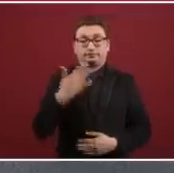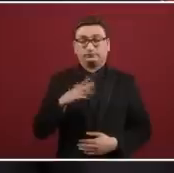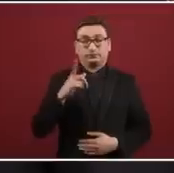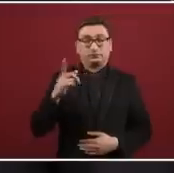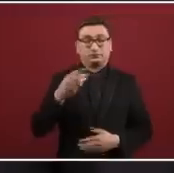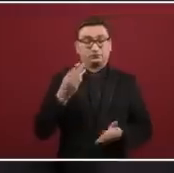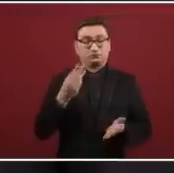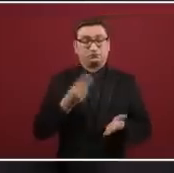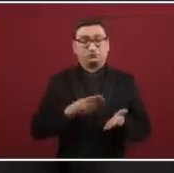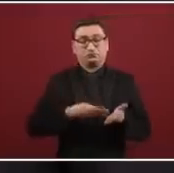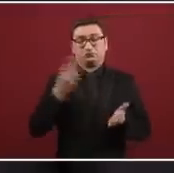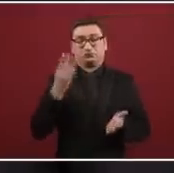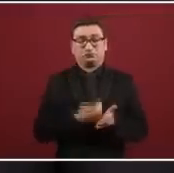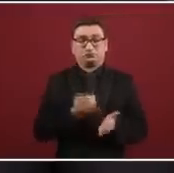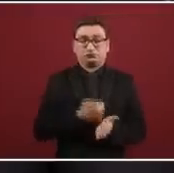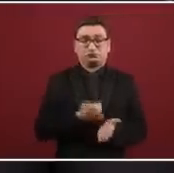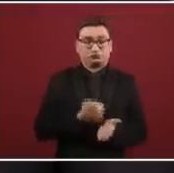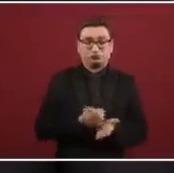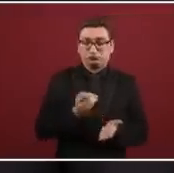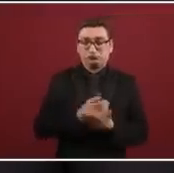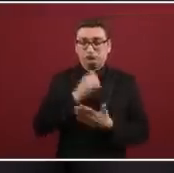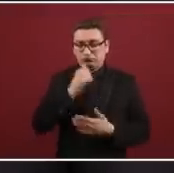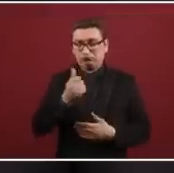aranceles, lo celebro,